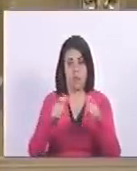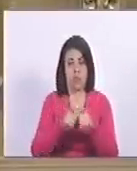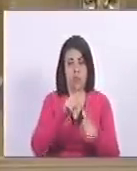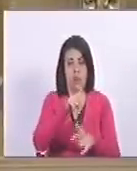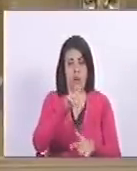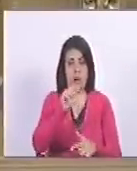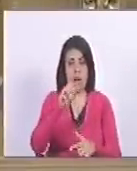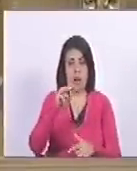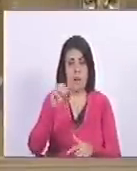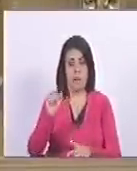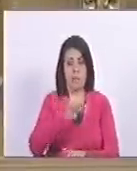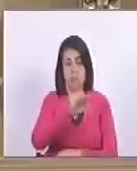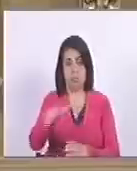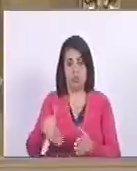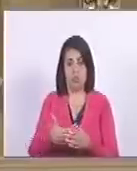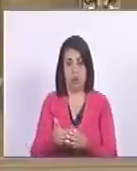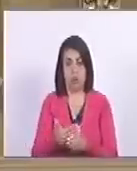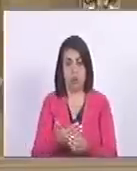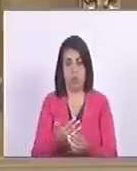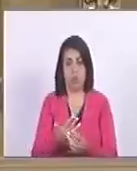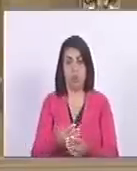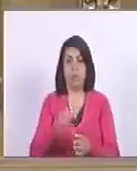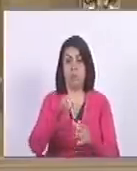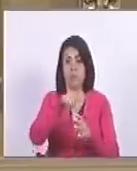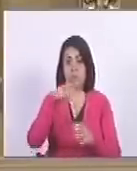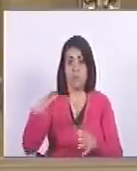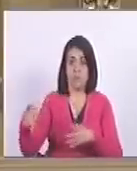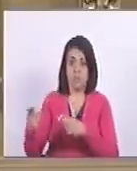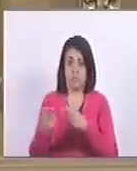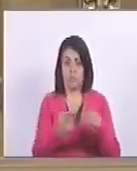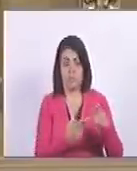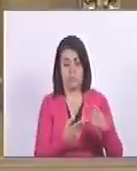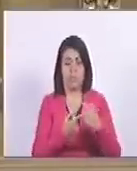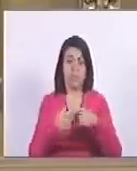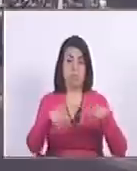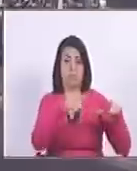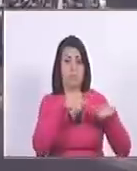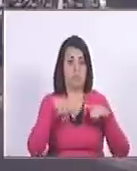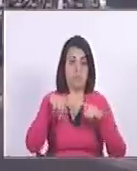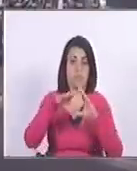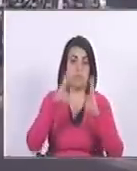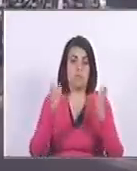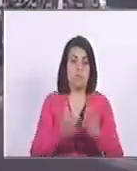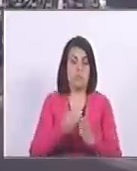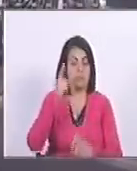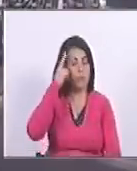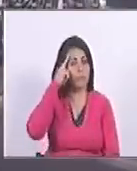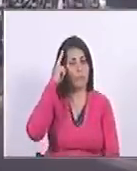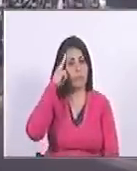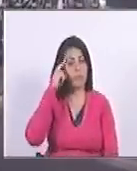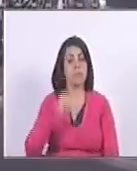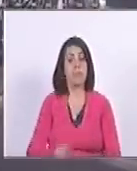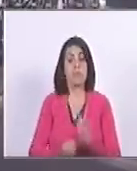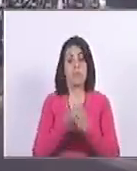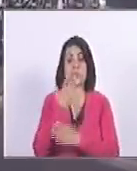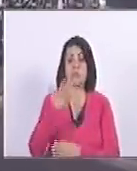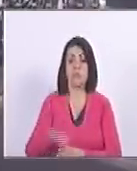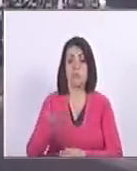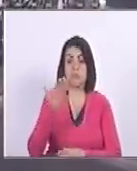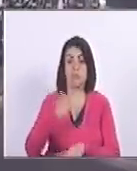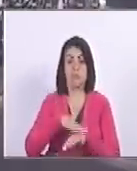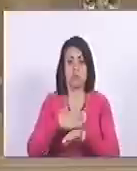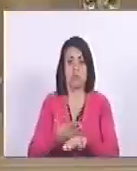quien todos esos compañeros que están hoy acá y todos los que están en el resto del territorio nacional reconocen que fue un hito